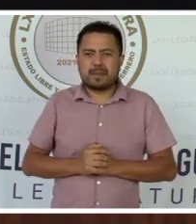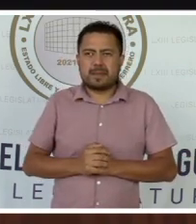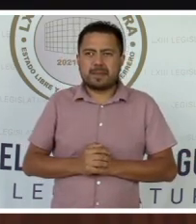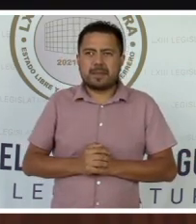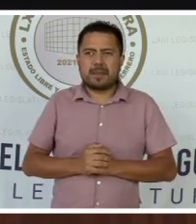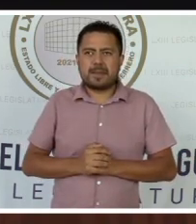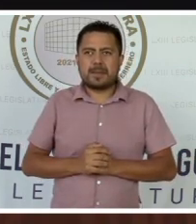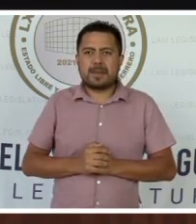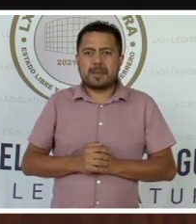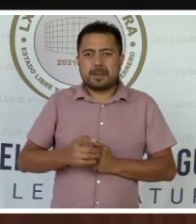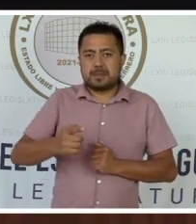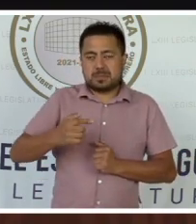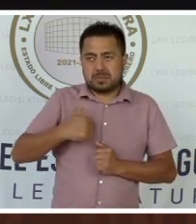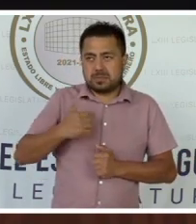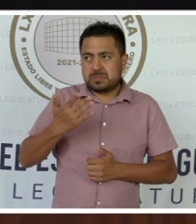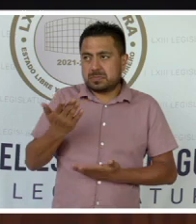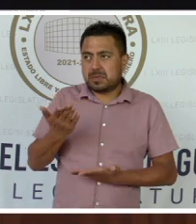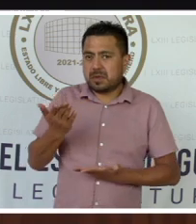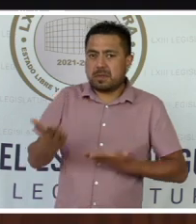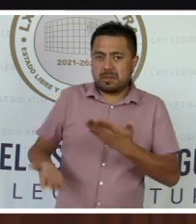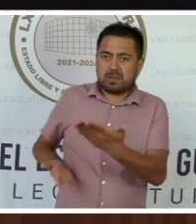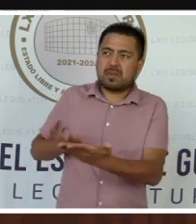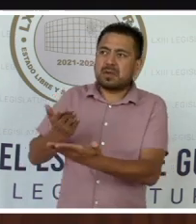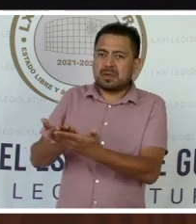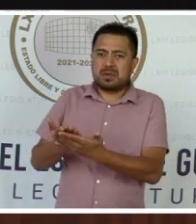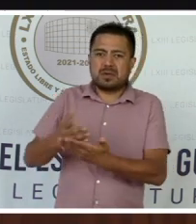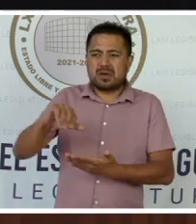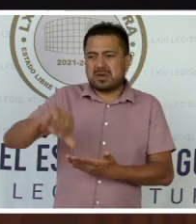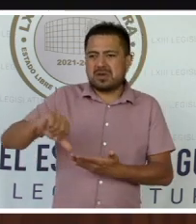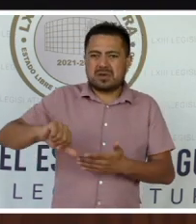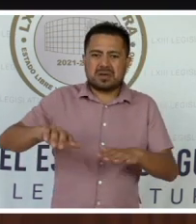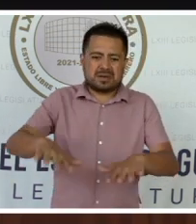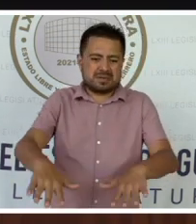someto a consideración de este pleno